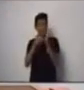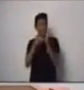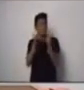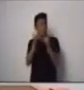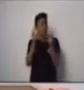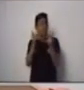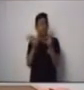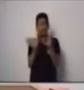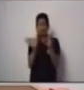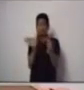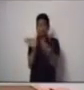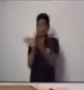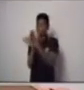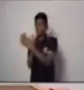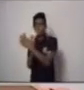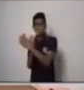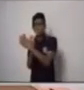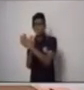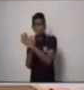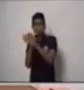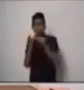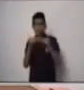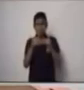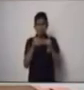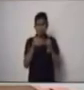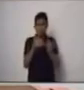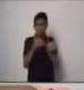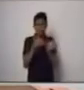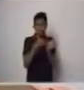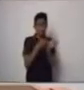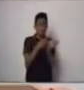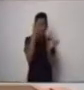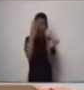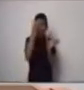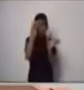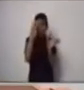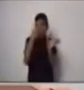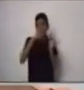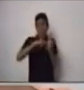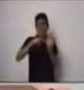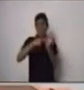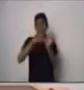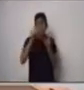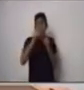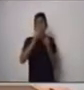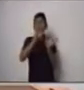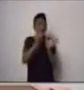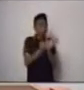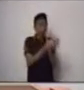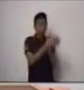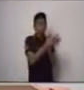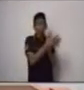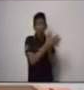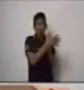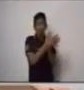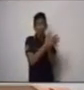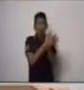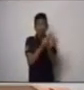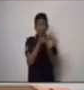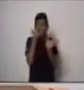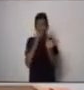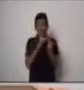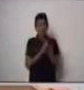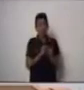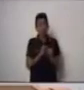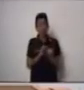muy bien y adentro vamos a escribir el significado ¿verdad? ¿qué significado tienen ahora estas